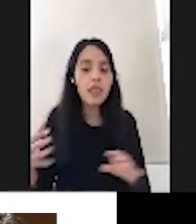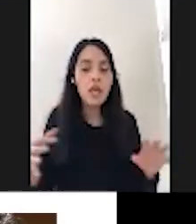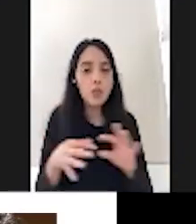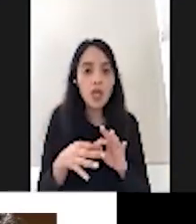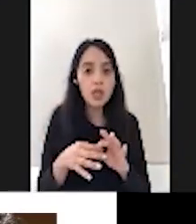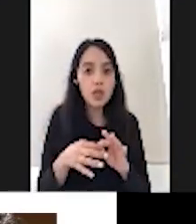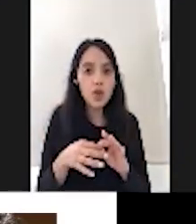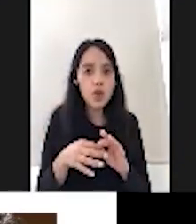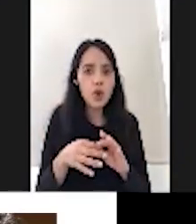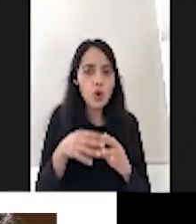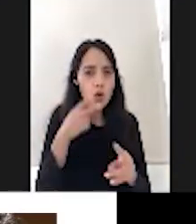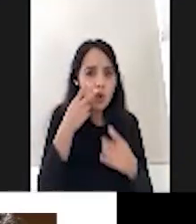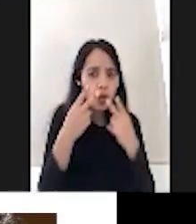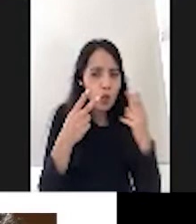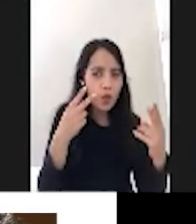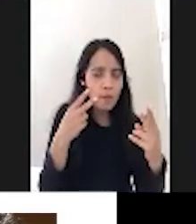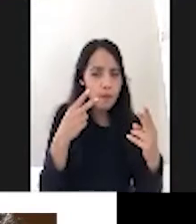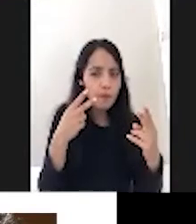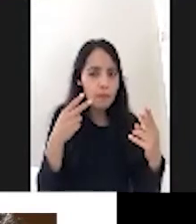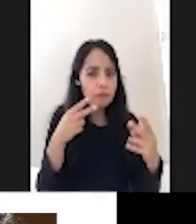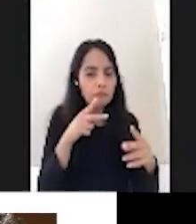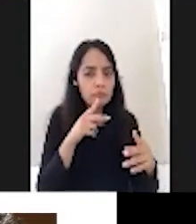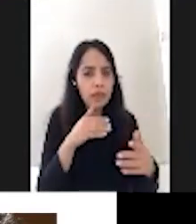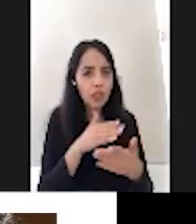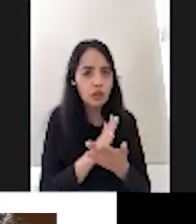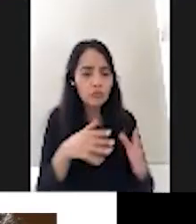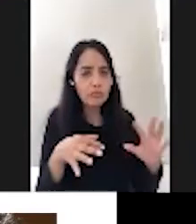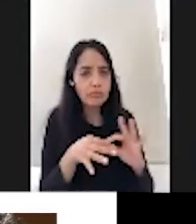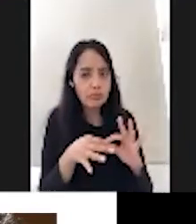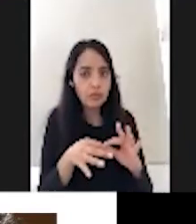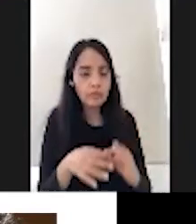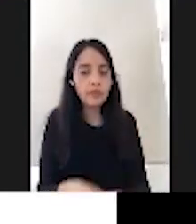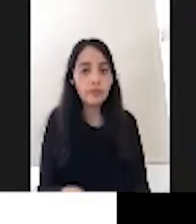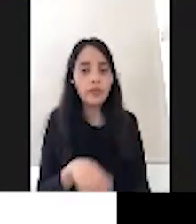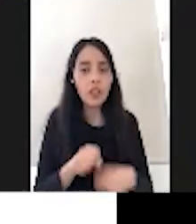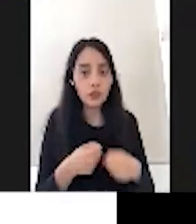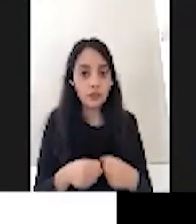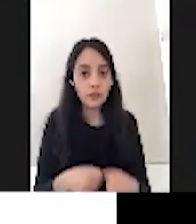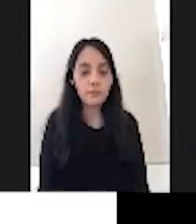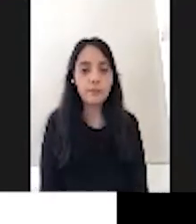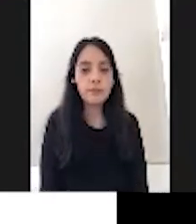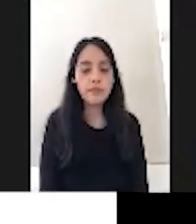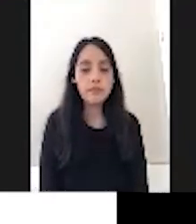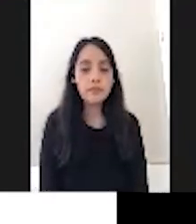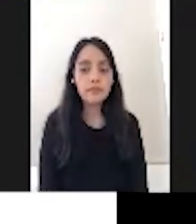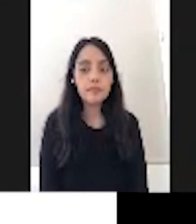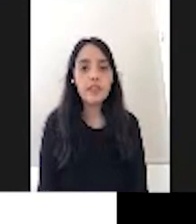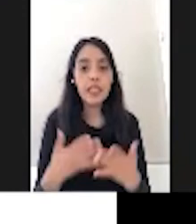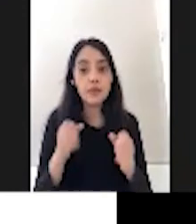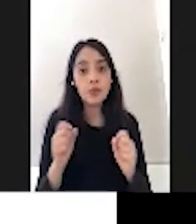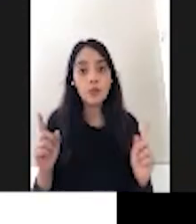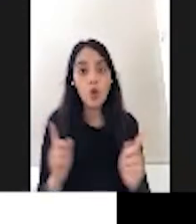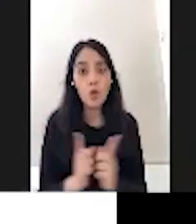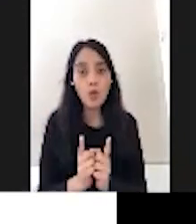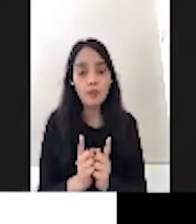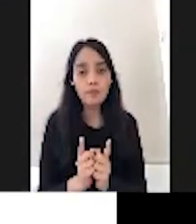de coordinar sus actos motores con las consecuencias sensoriales. Así que uno puede concluir que la ausencia de este tipo